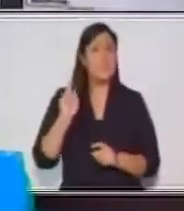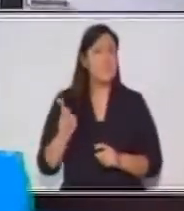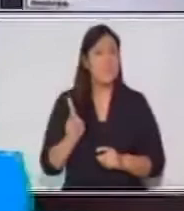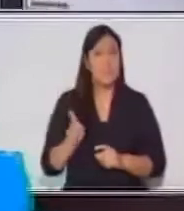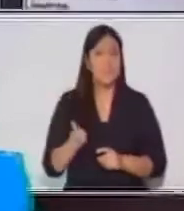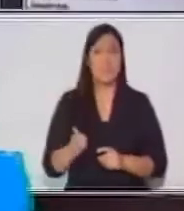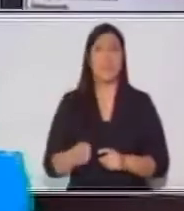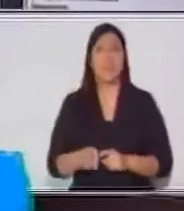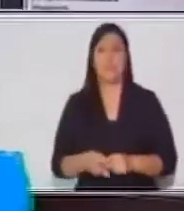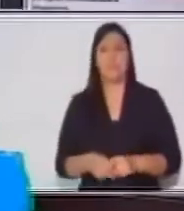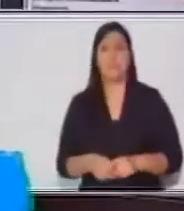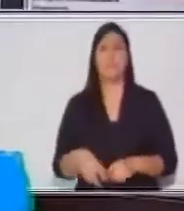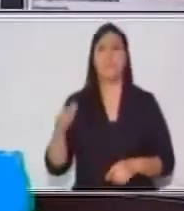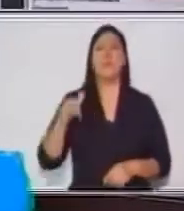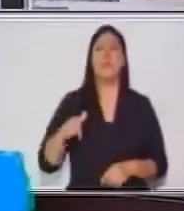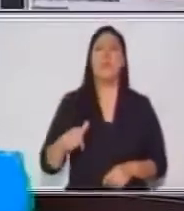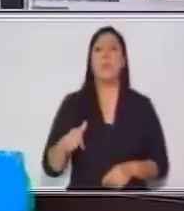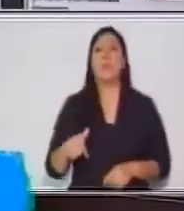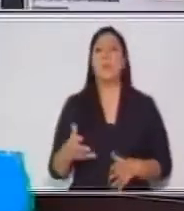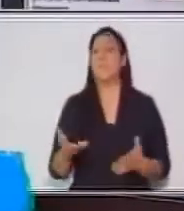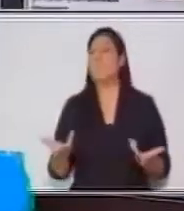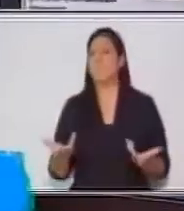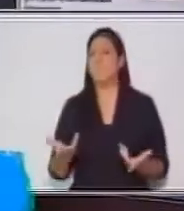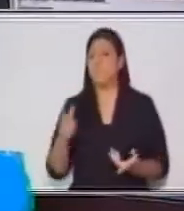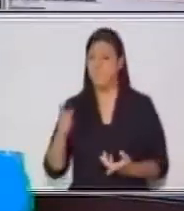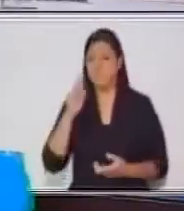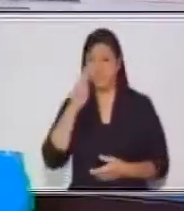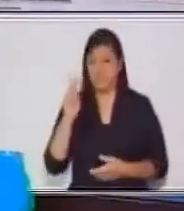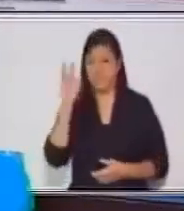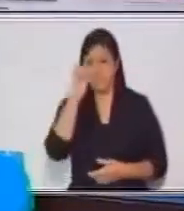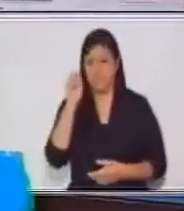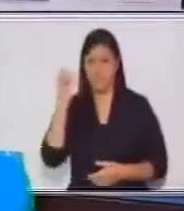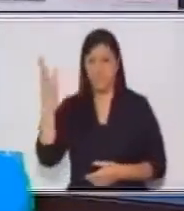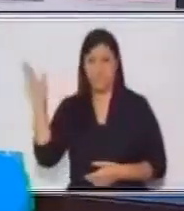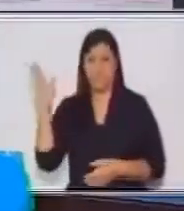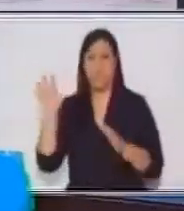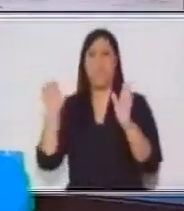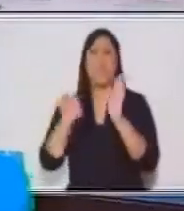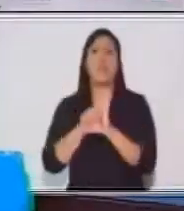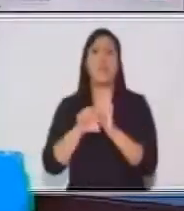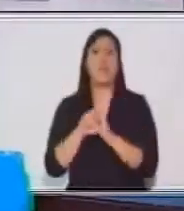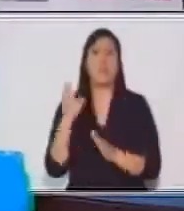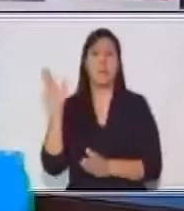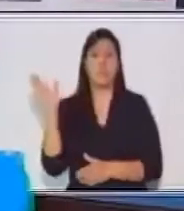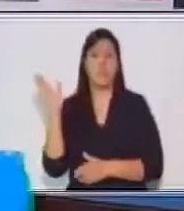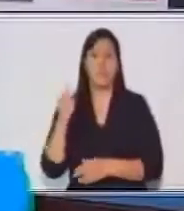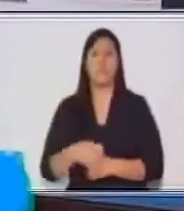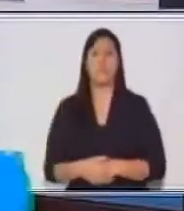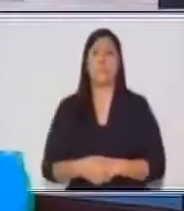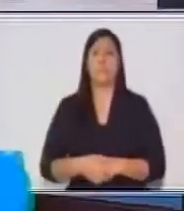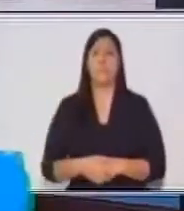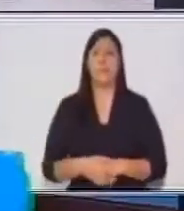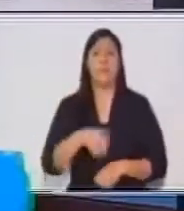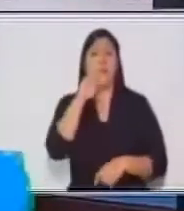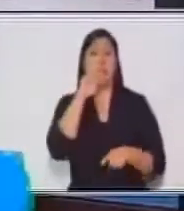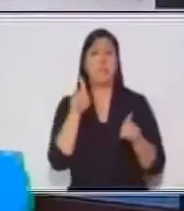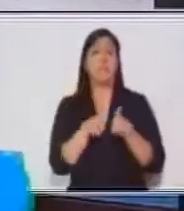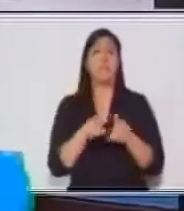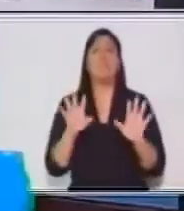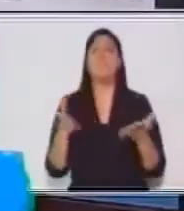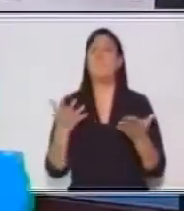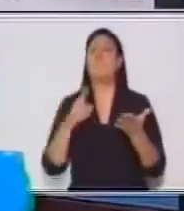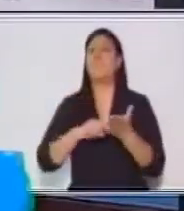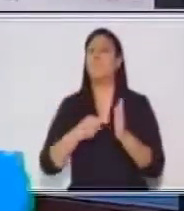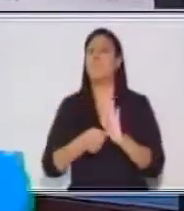proporcionalidad. Ahora, veamos algunos ejemplos y veamos también qué es la